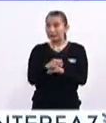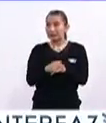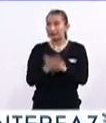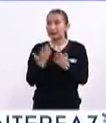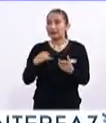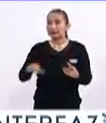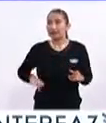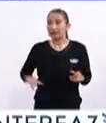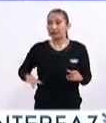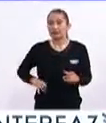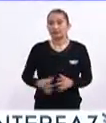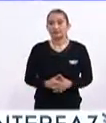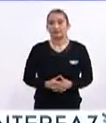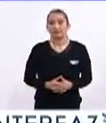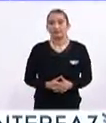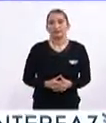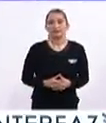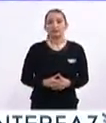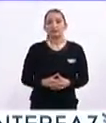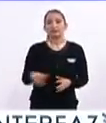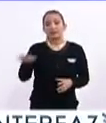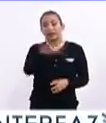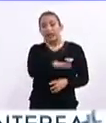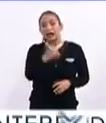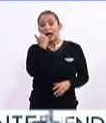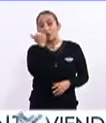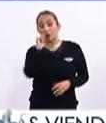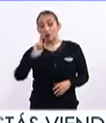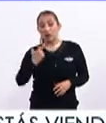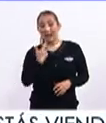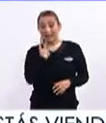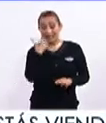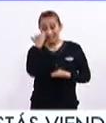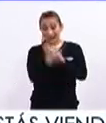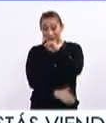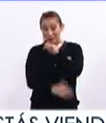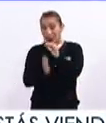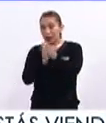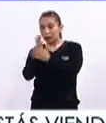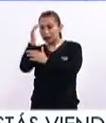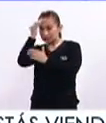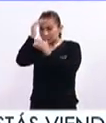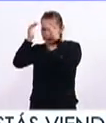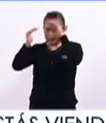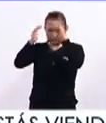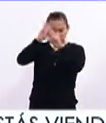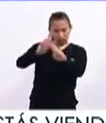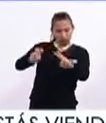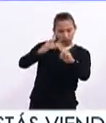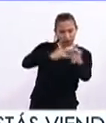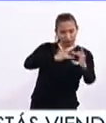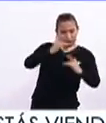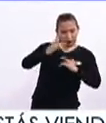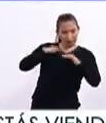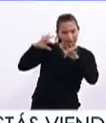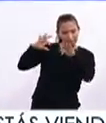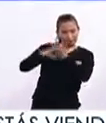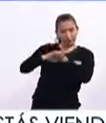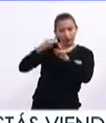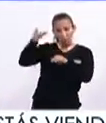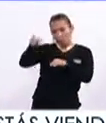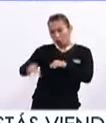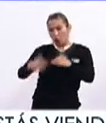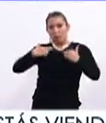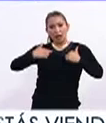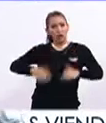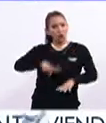que nos interesa fundamentalmente. Claro. Que el egresado politécnico razone y sienta, que sea entonces un ser